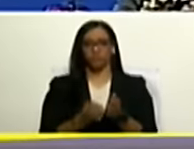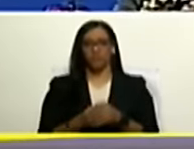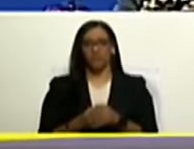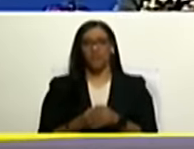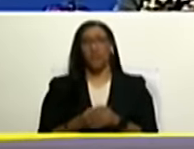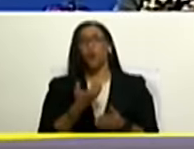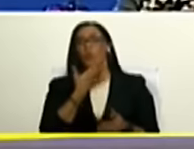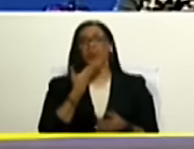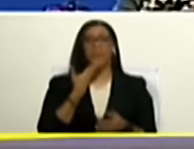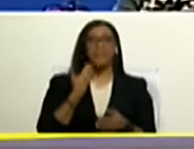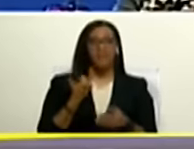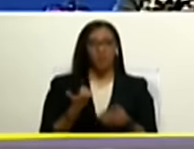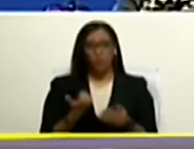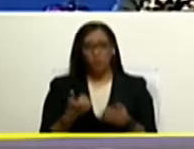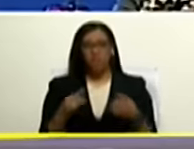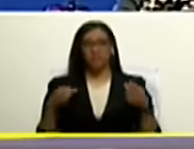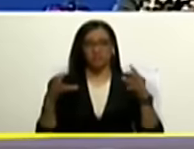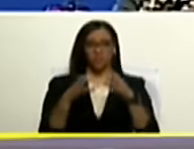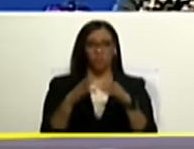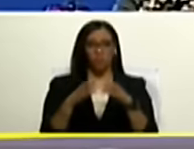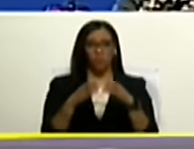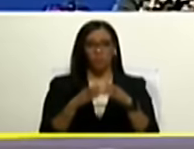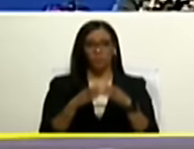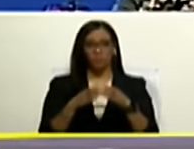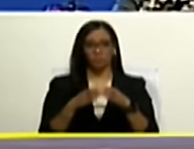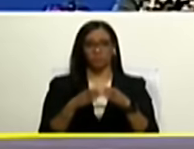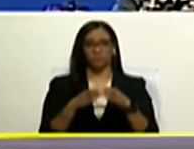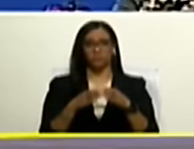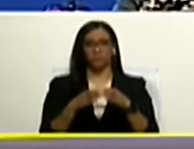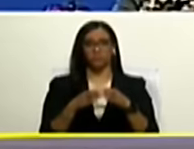con las mejores escuadras